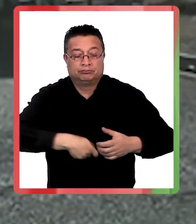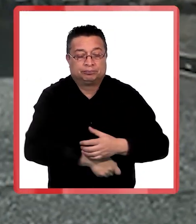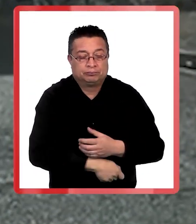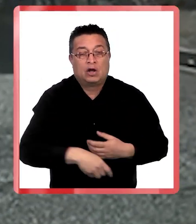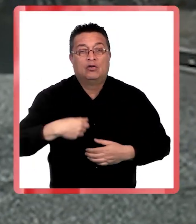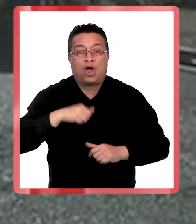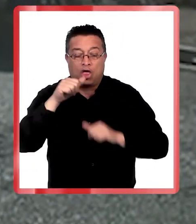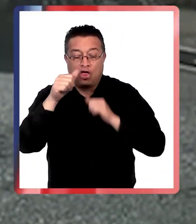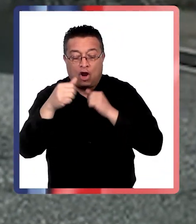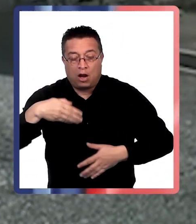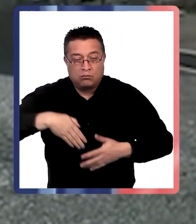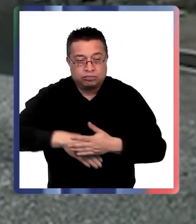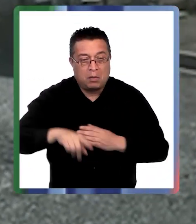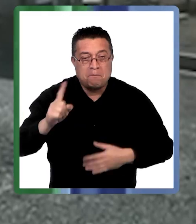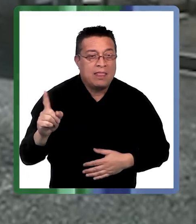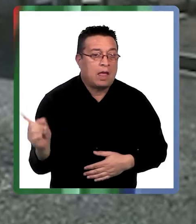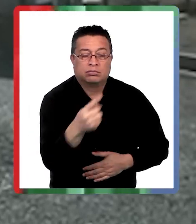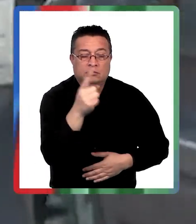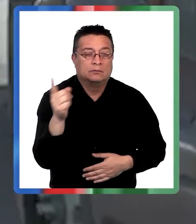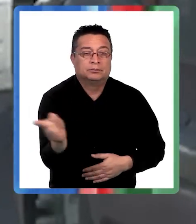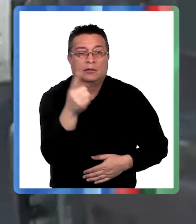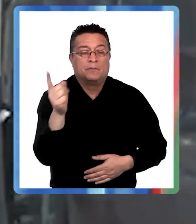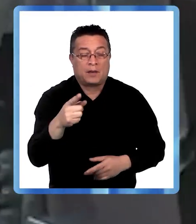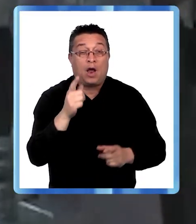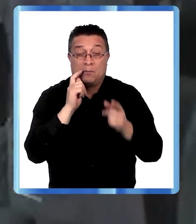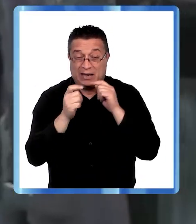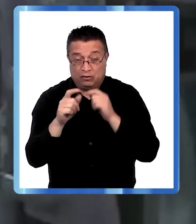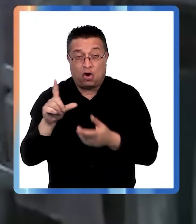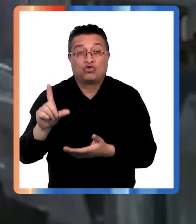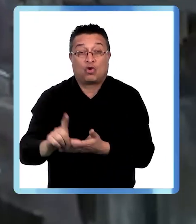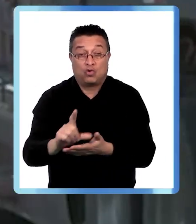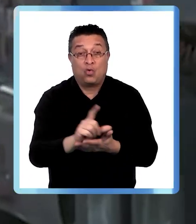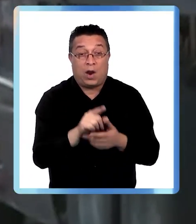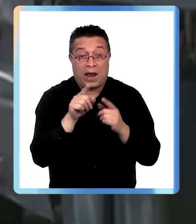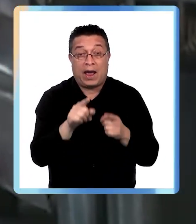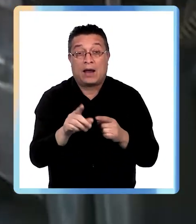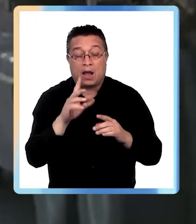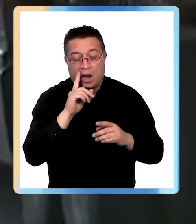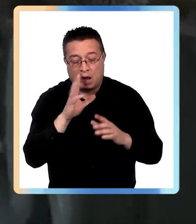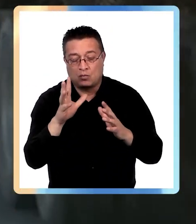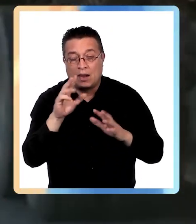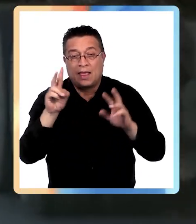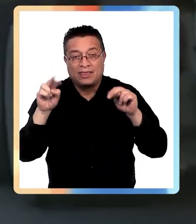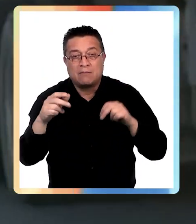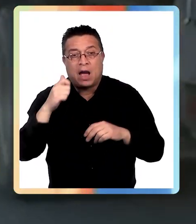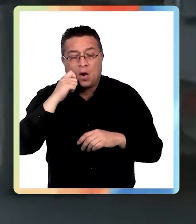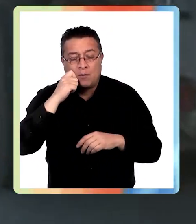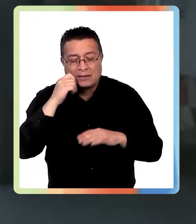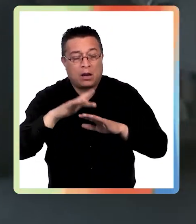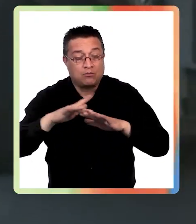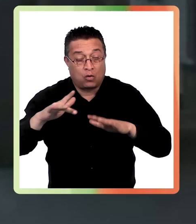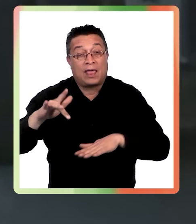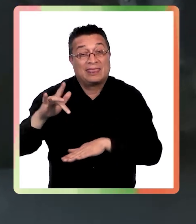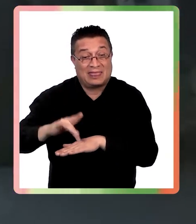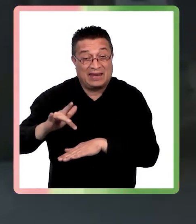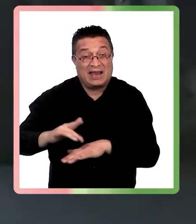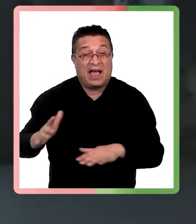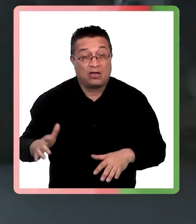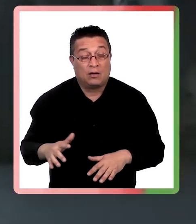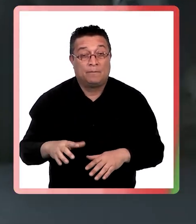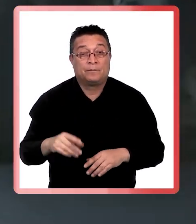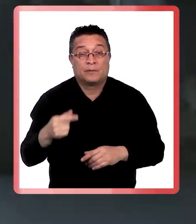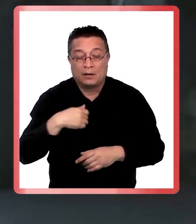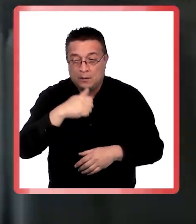armas, hacen trata de personas. Entonces son lugares peligrosos y son lugares donde hay una dimensión humanitaria muy sensible. Porque